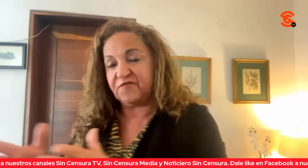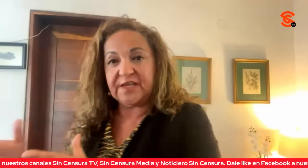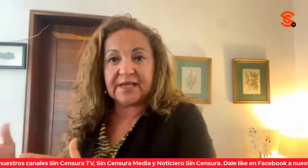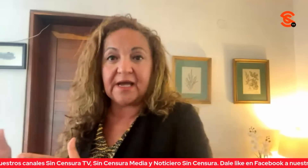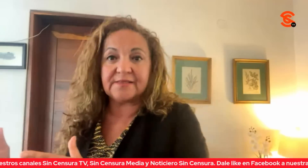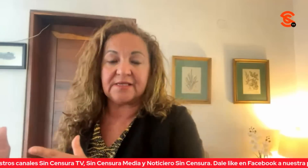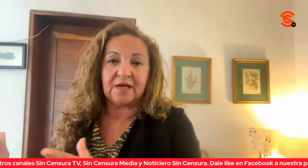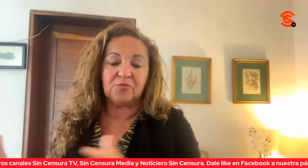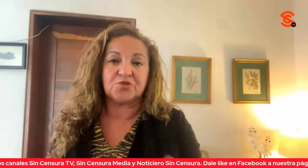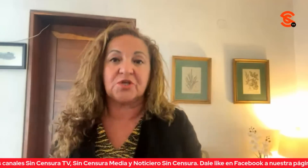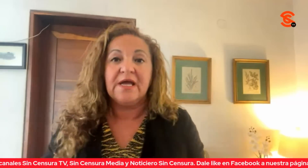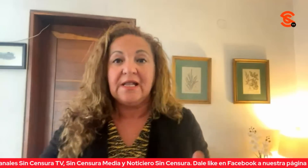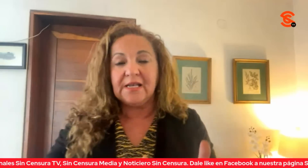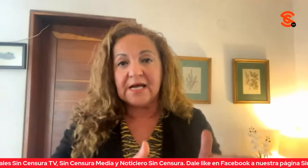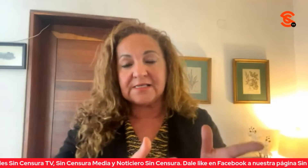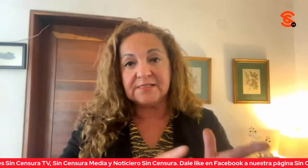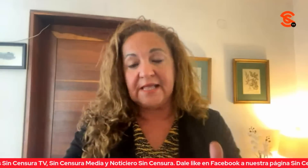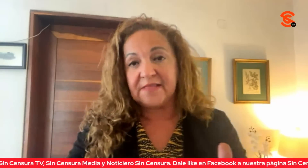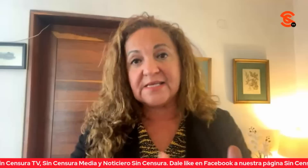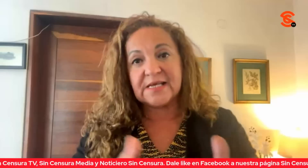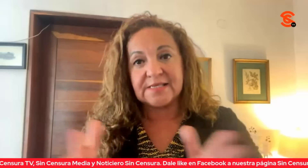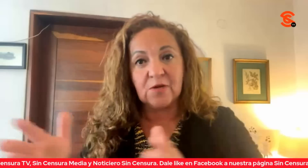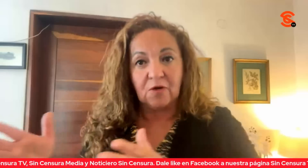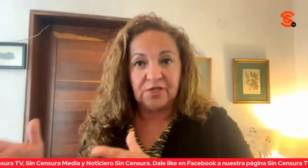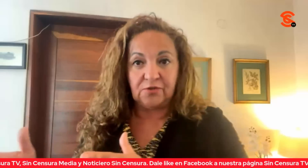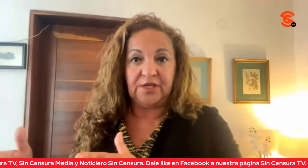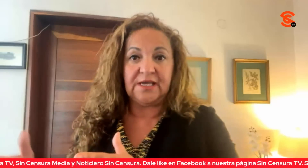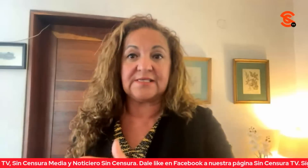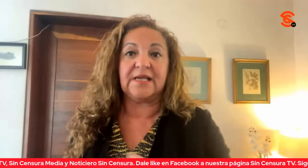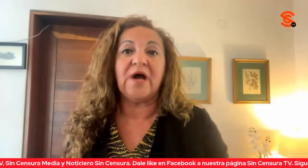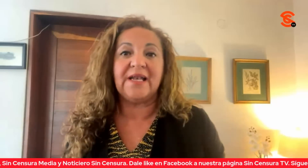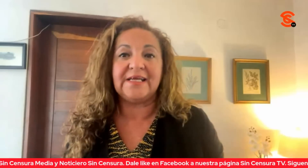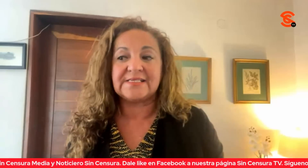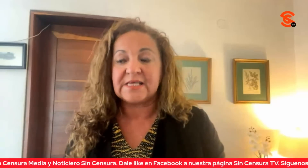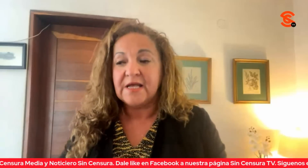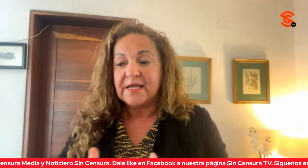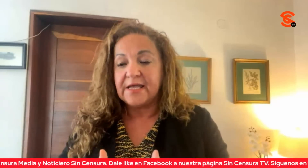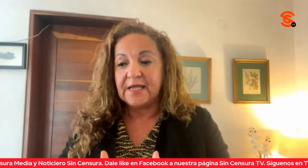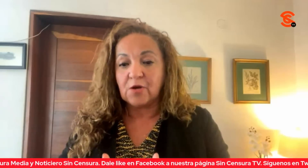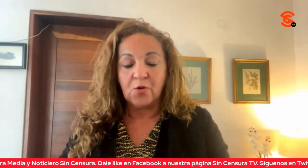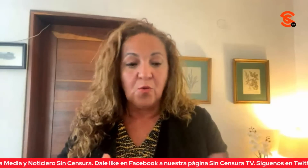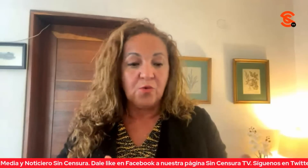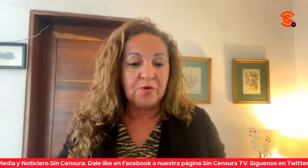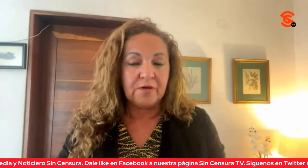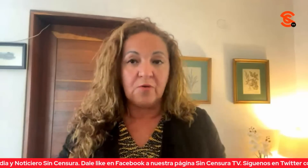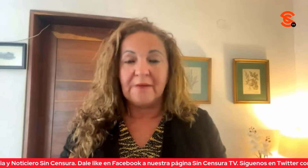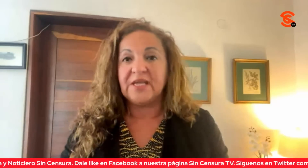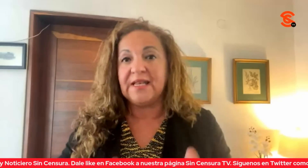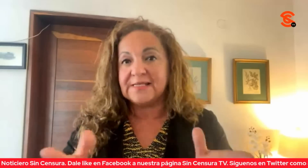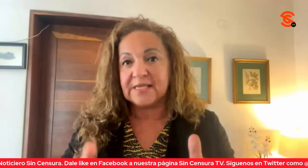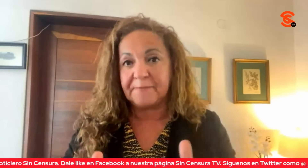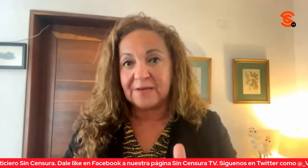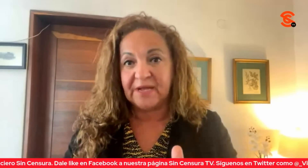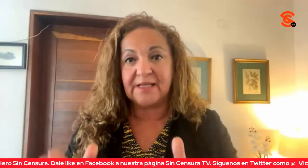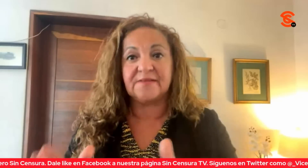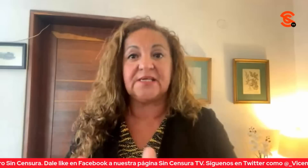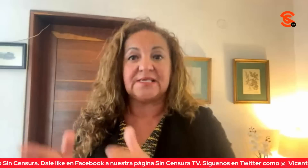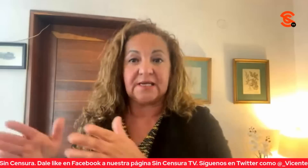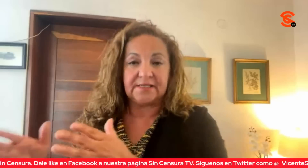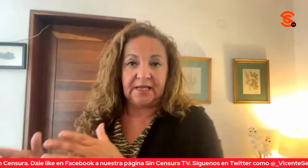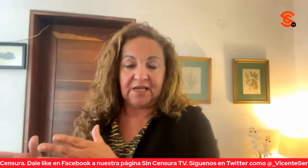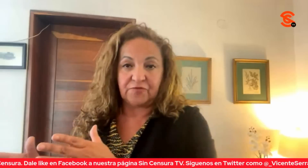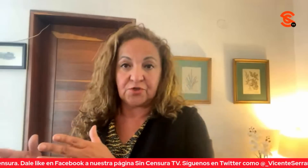significa. Teníamos las de 3 a 5 auditorías anuales, con una vigilancia permanente